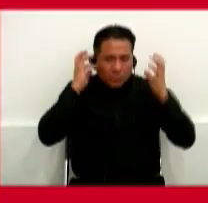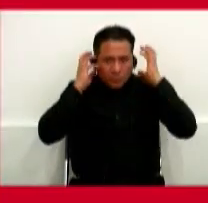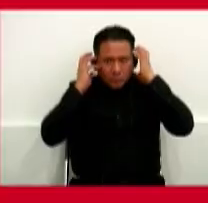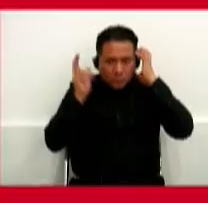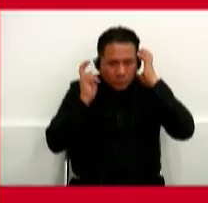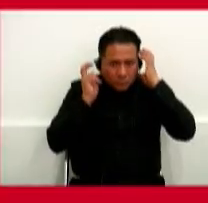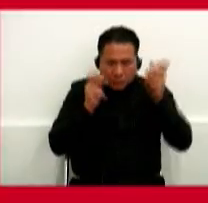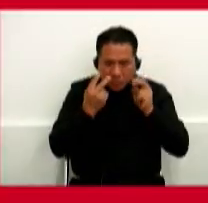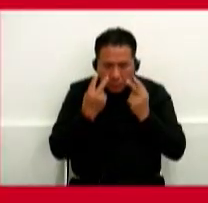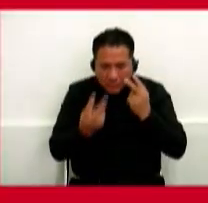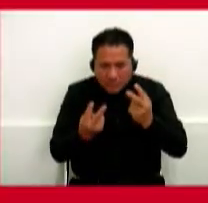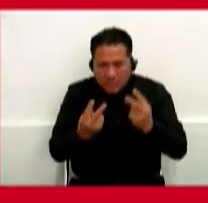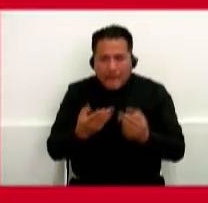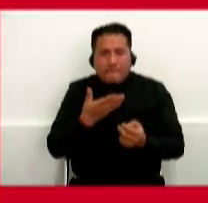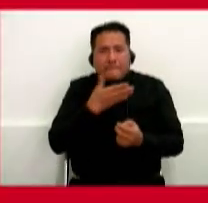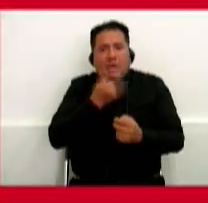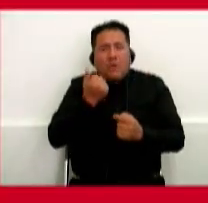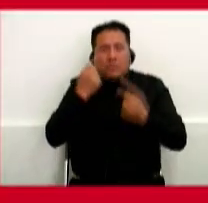mejores decisiones.